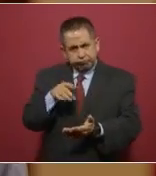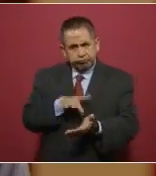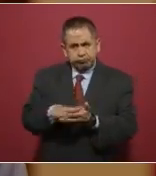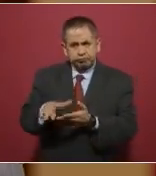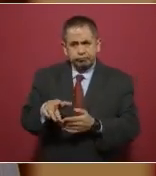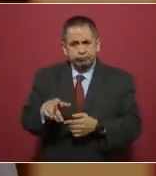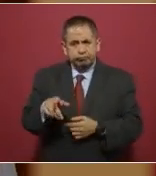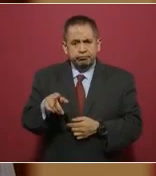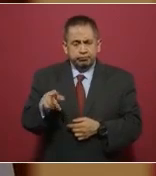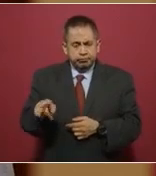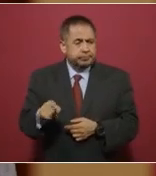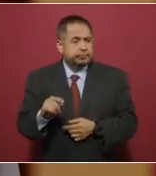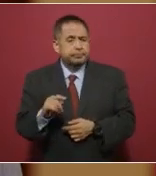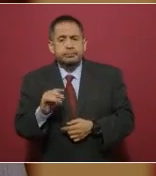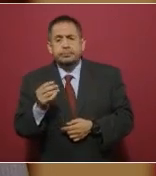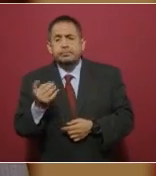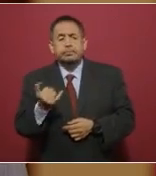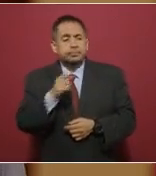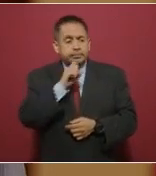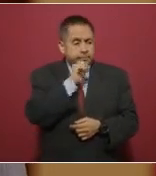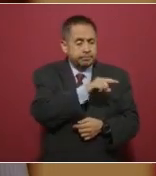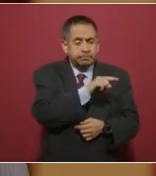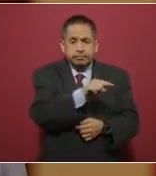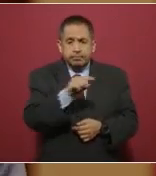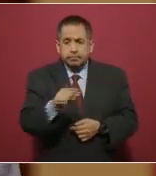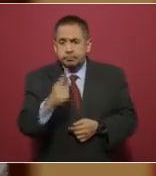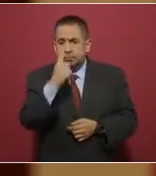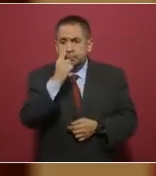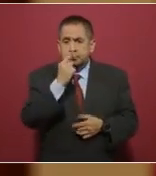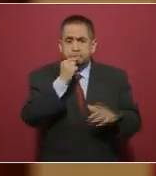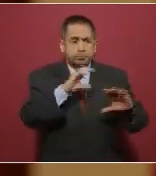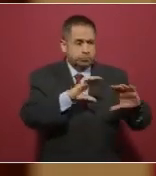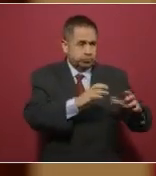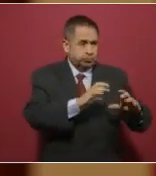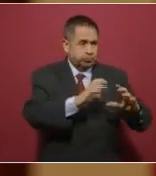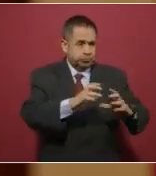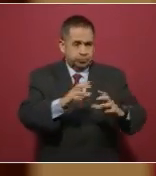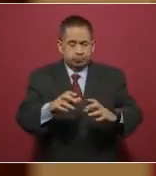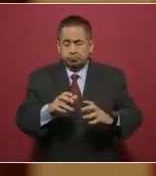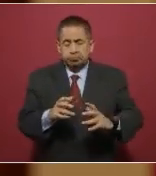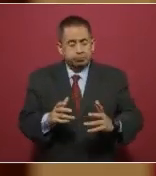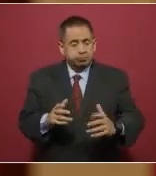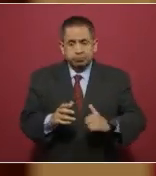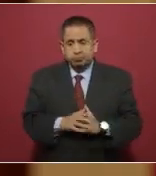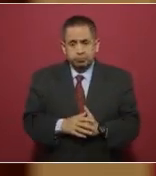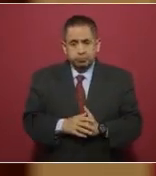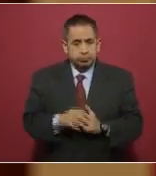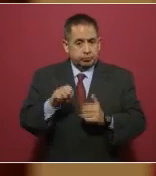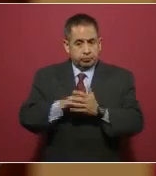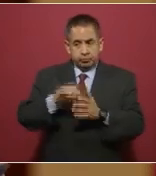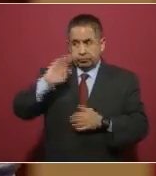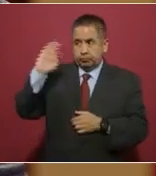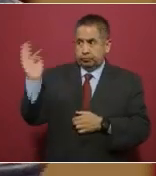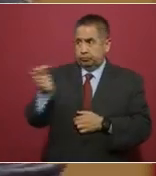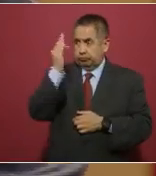las policías y en el caso de la Federación